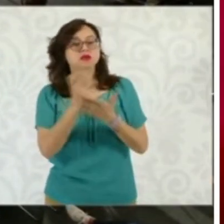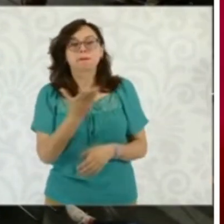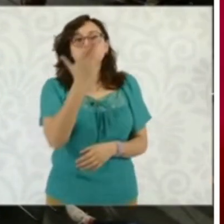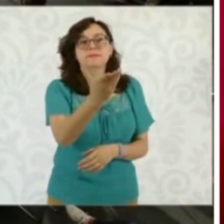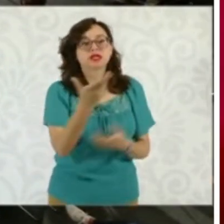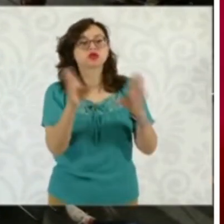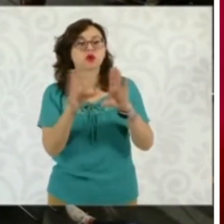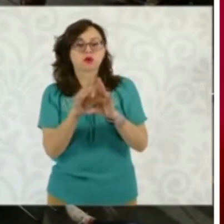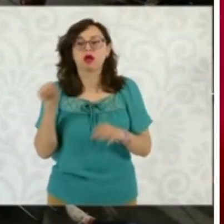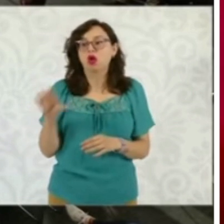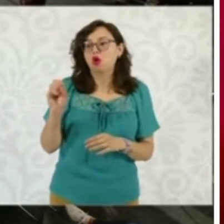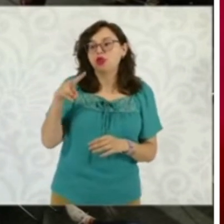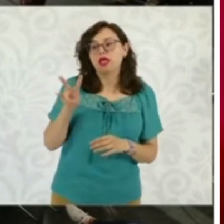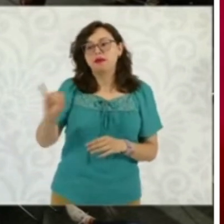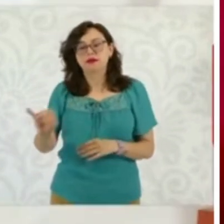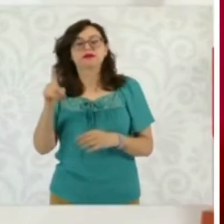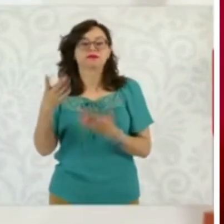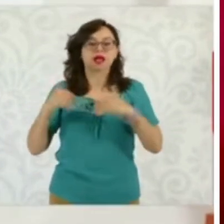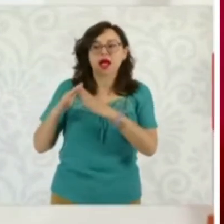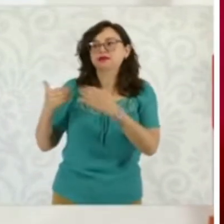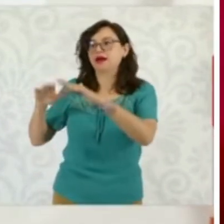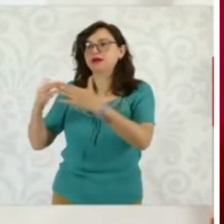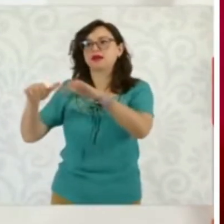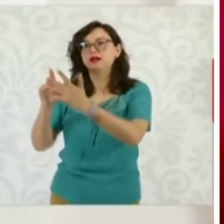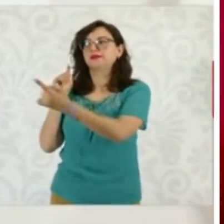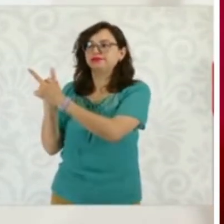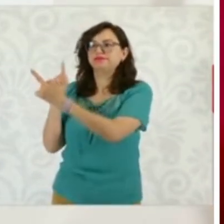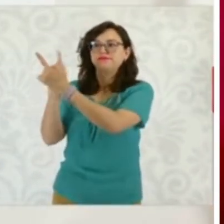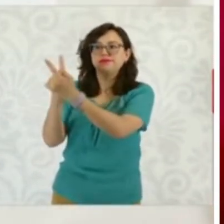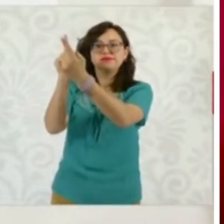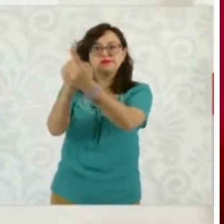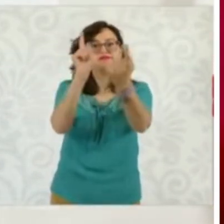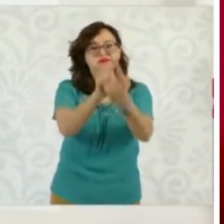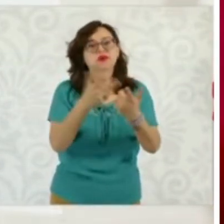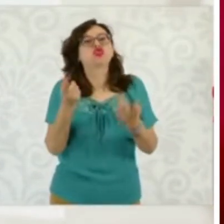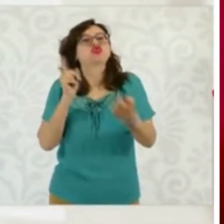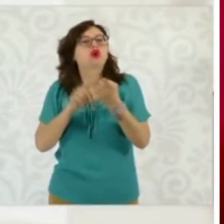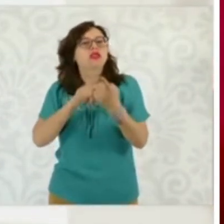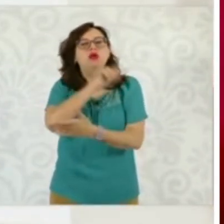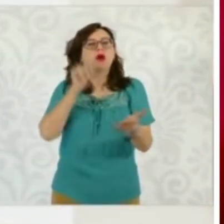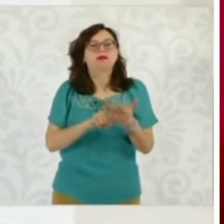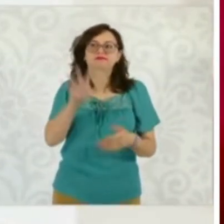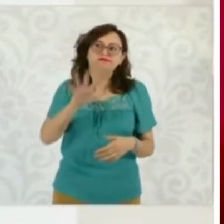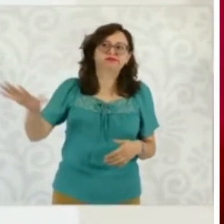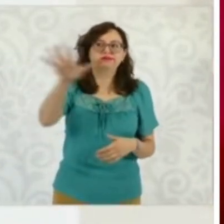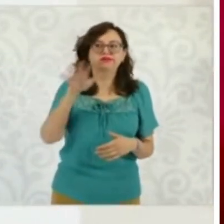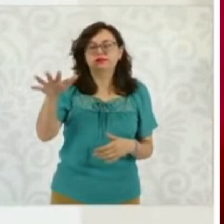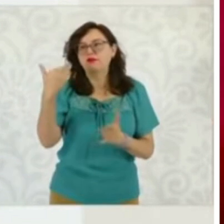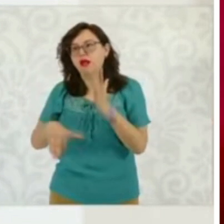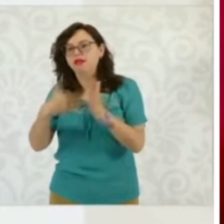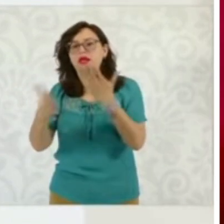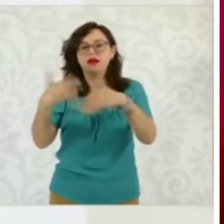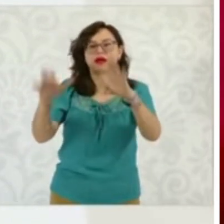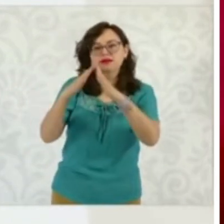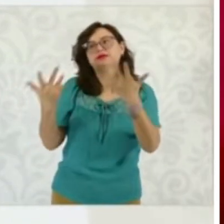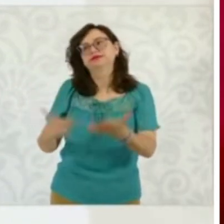general, en el caso de CONAVI se está yendo casa por casa a los servidores de la Nación para que allá en las zonas pues de mayor necesidad de vivienda se pueda hacer el